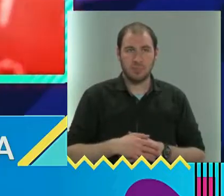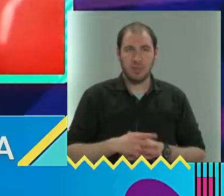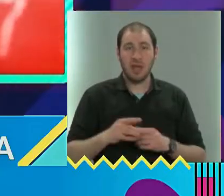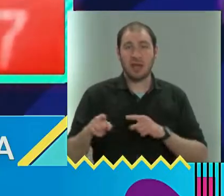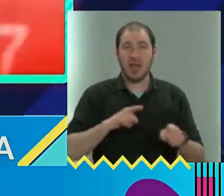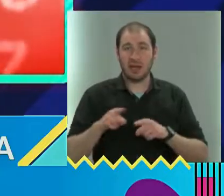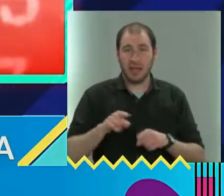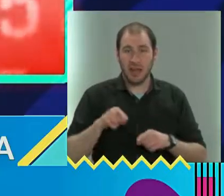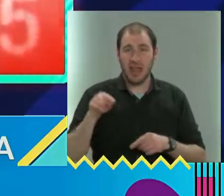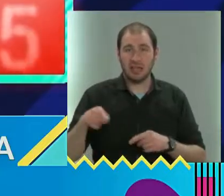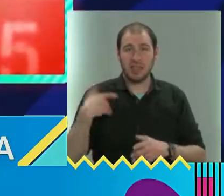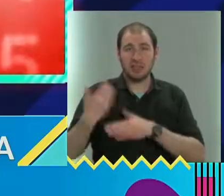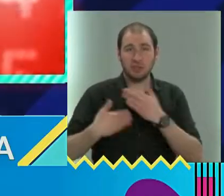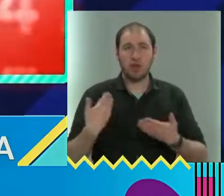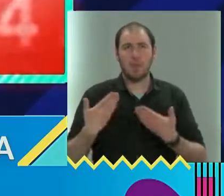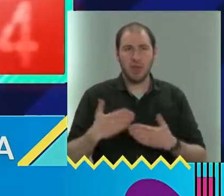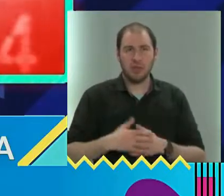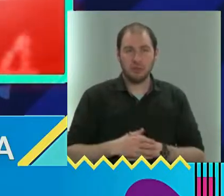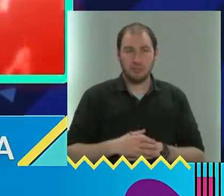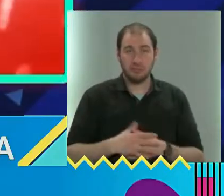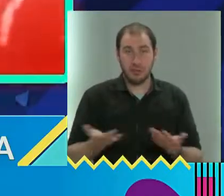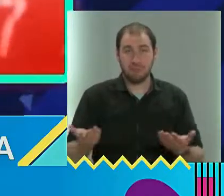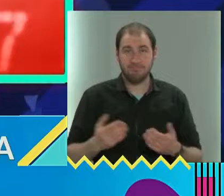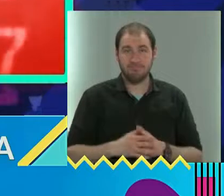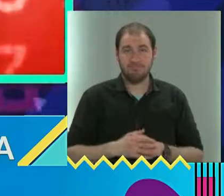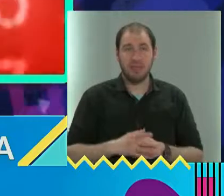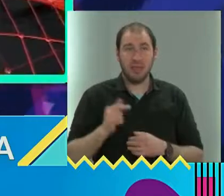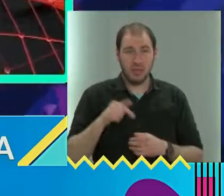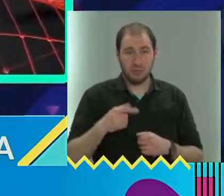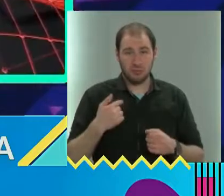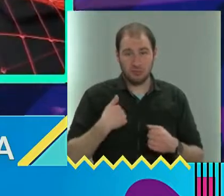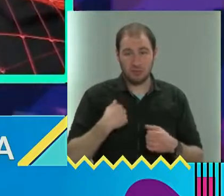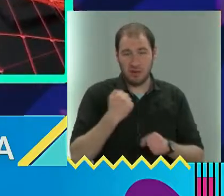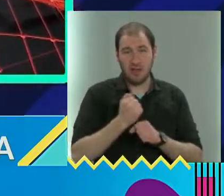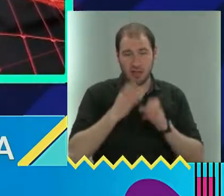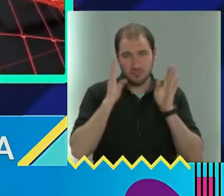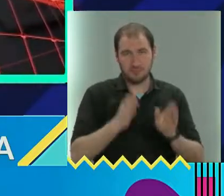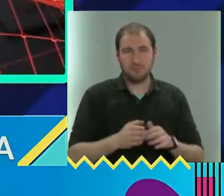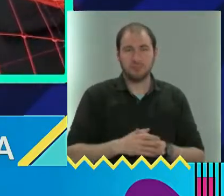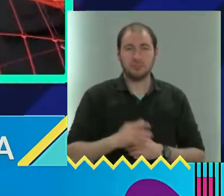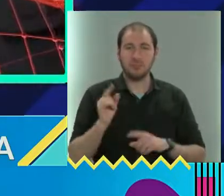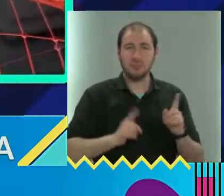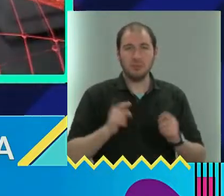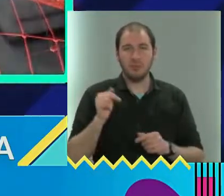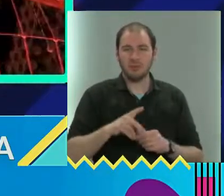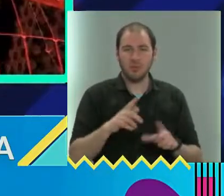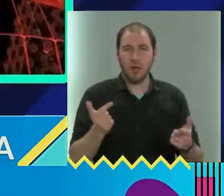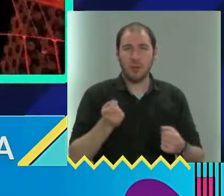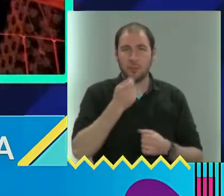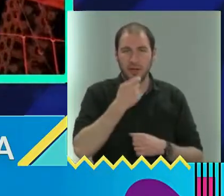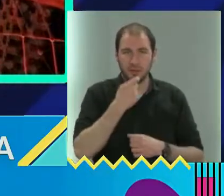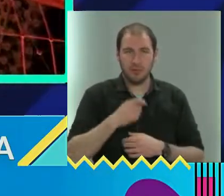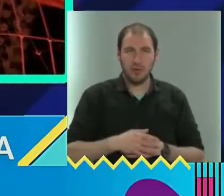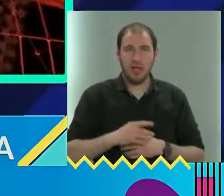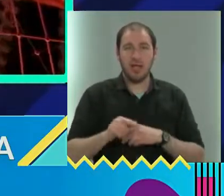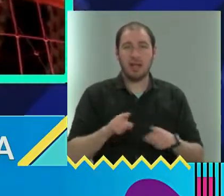carrera desarrolló capacidades, bueno, esto es lo que yo tengo que trabajar. Y a veces esto no se ve. Por ejemplo,